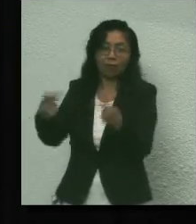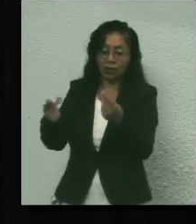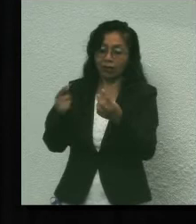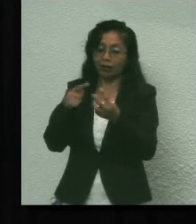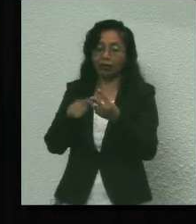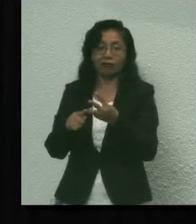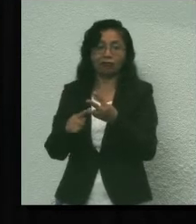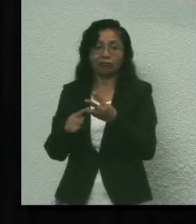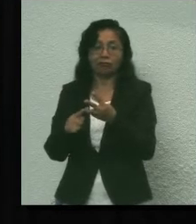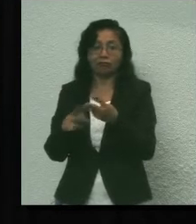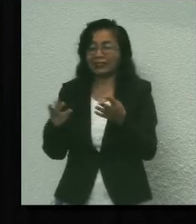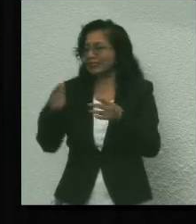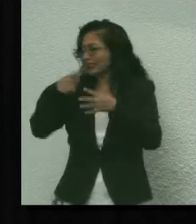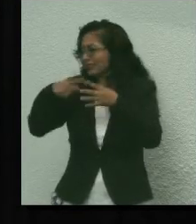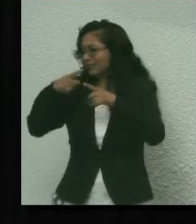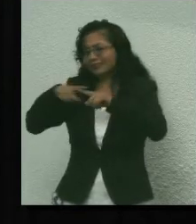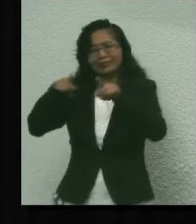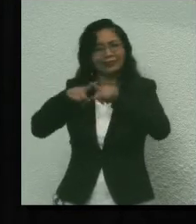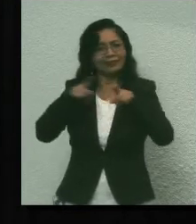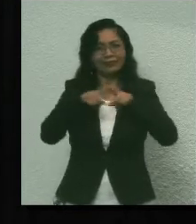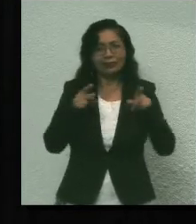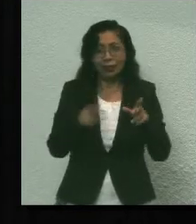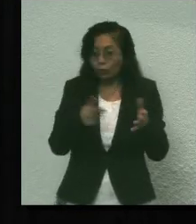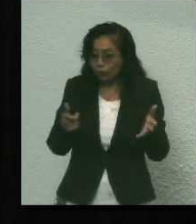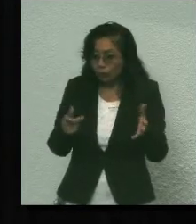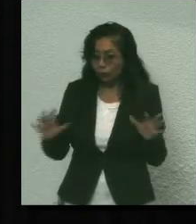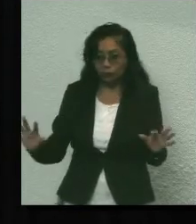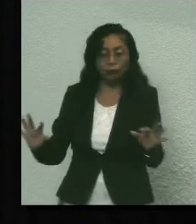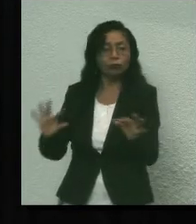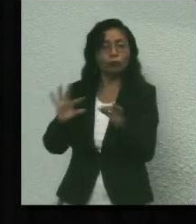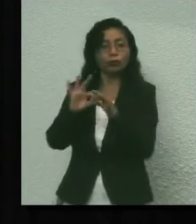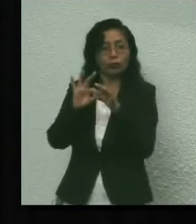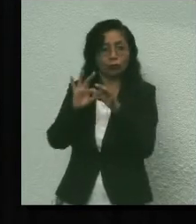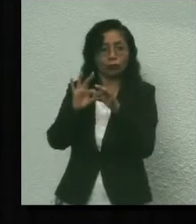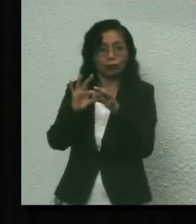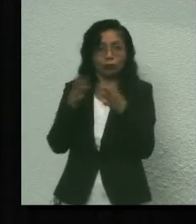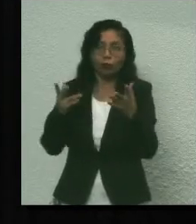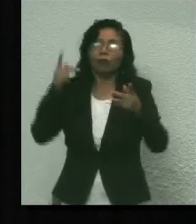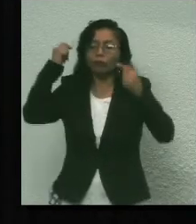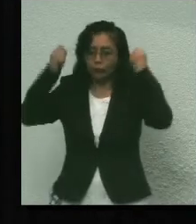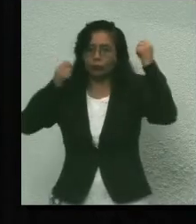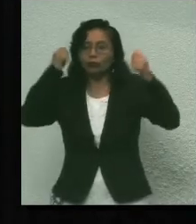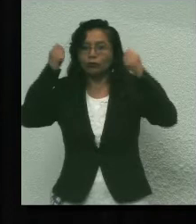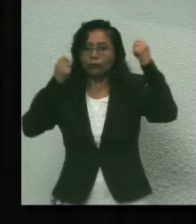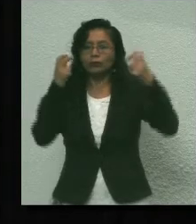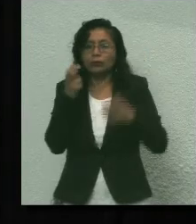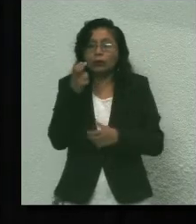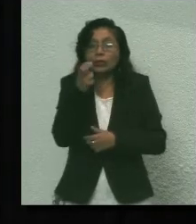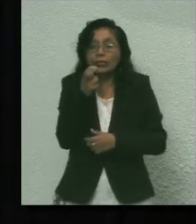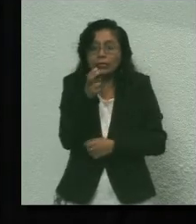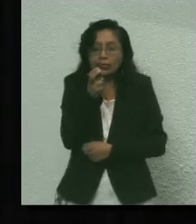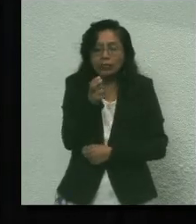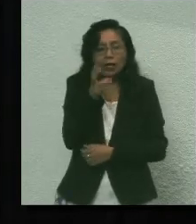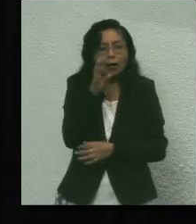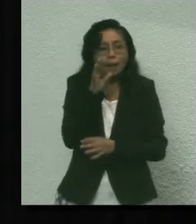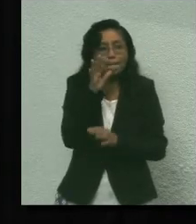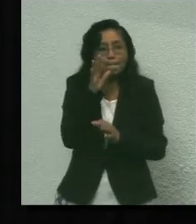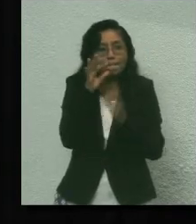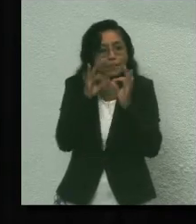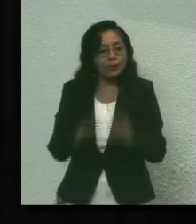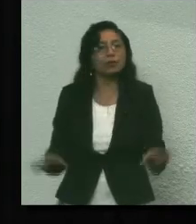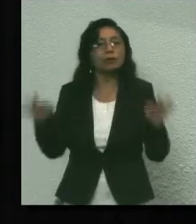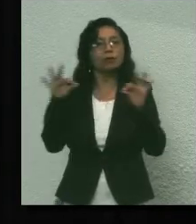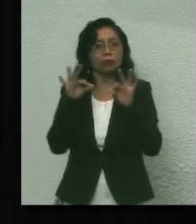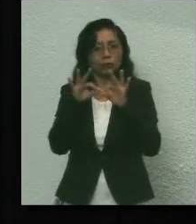inmobiliario entre otros todos ellos vinculados estrechamente con el turismo que es el principal motor